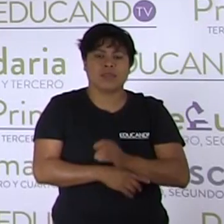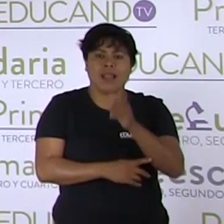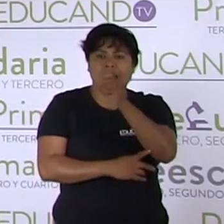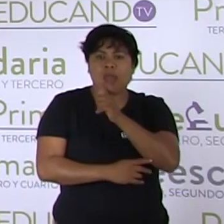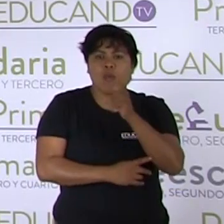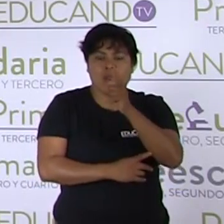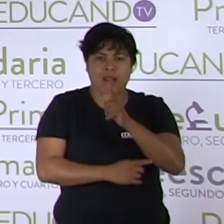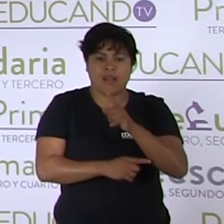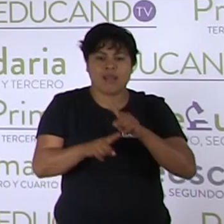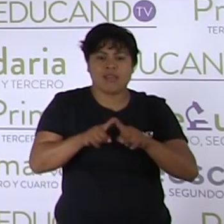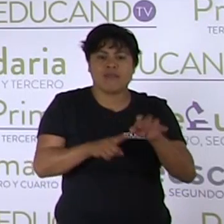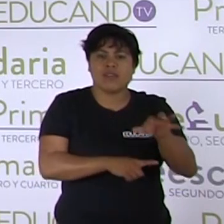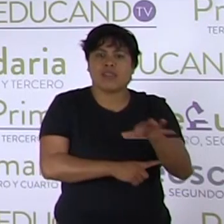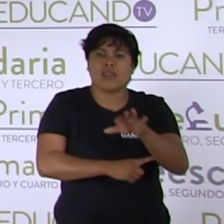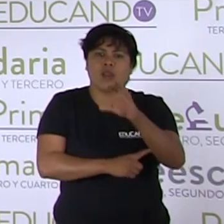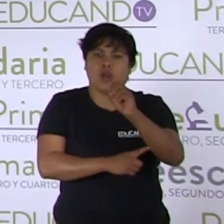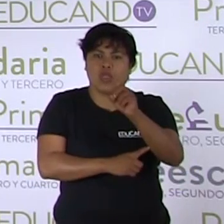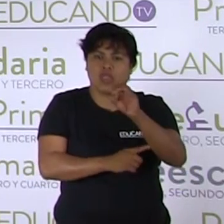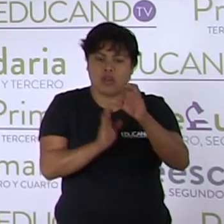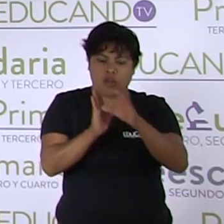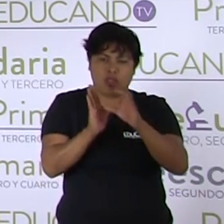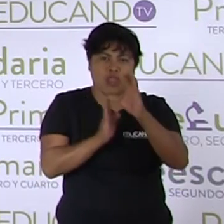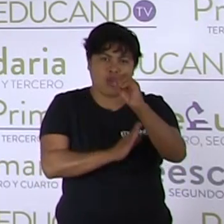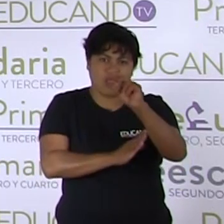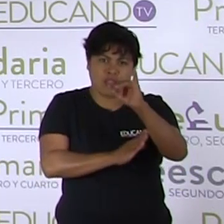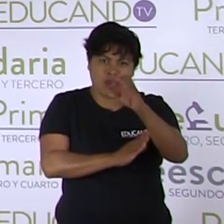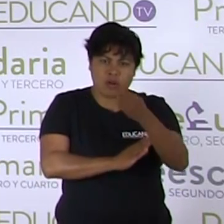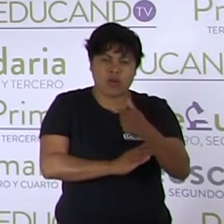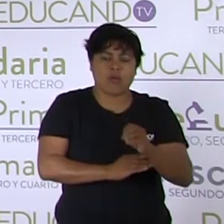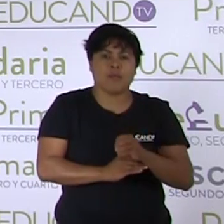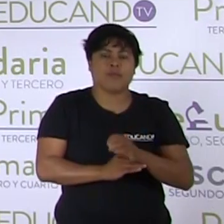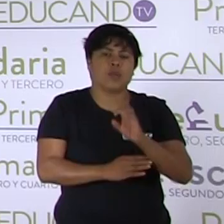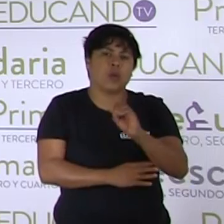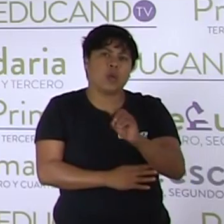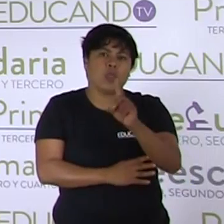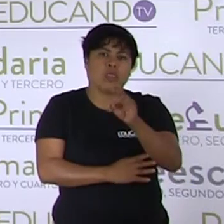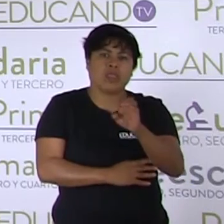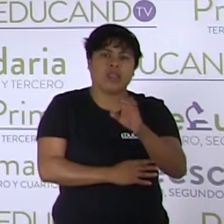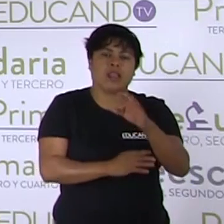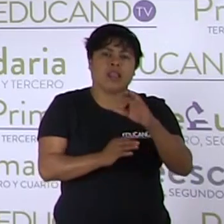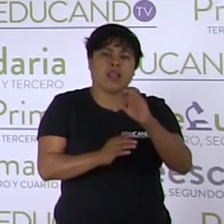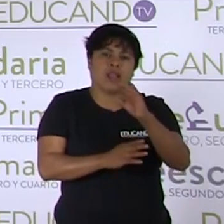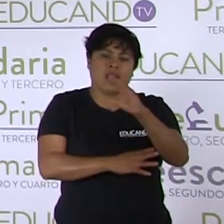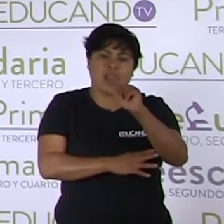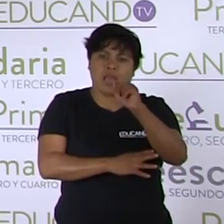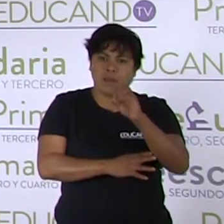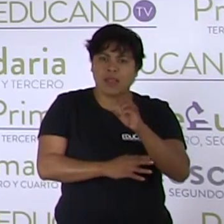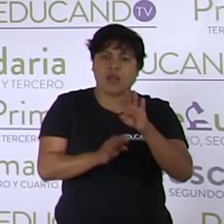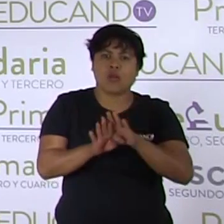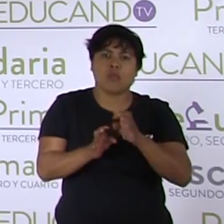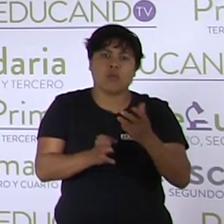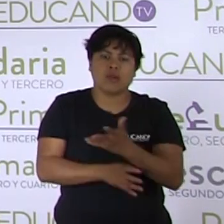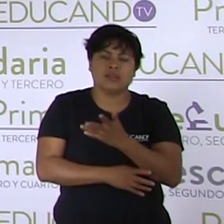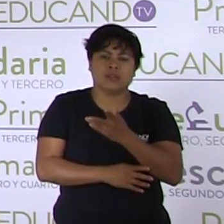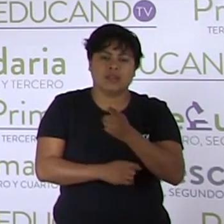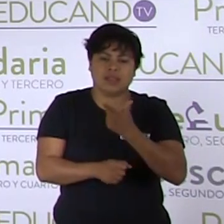lenguaje de códigos o de claves que emplean los